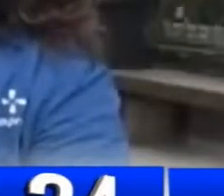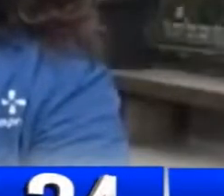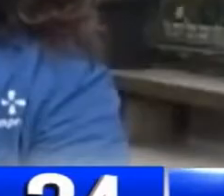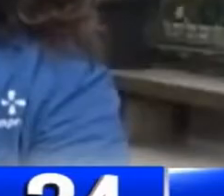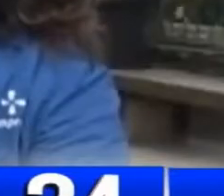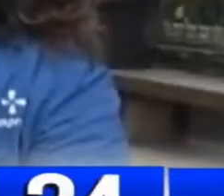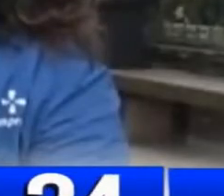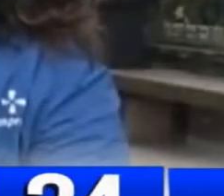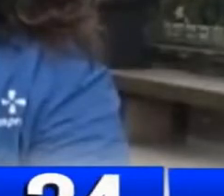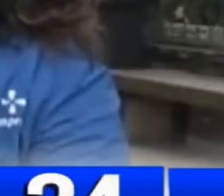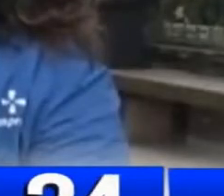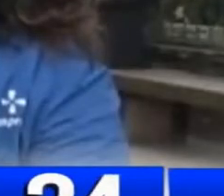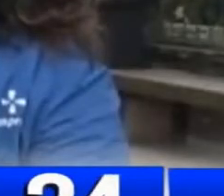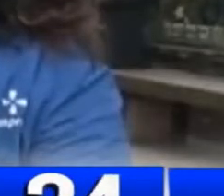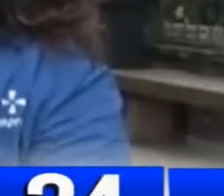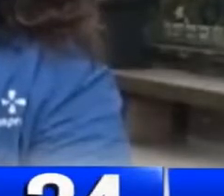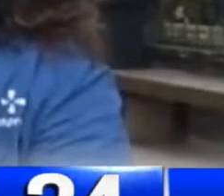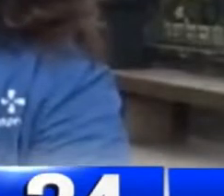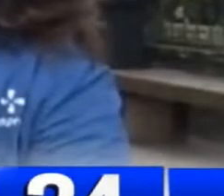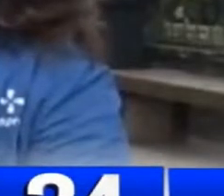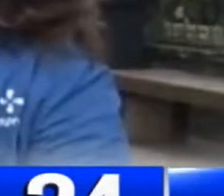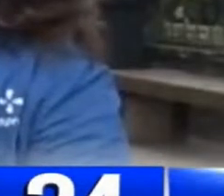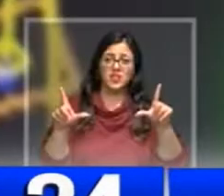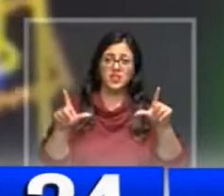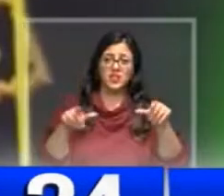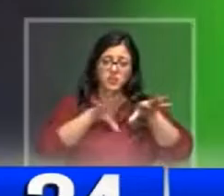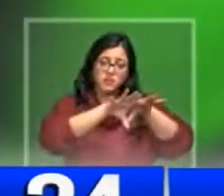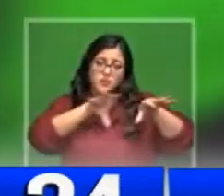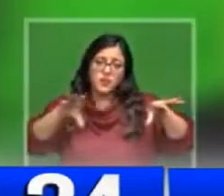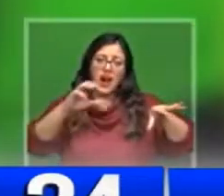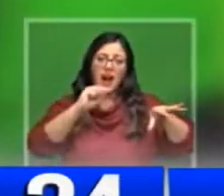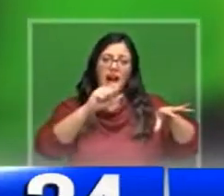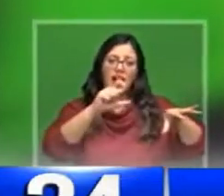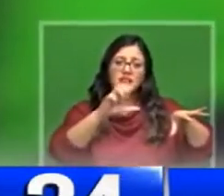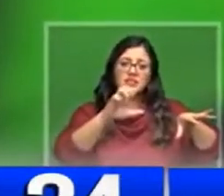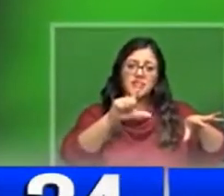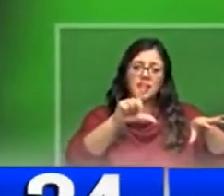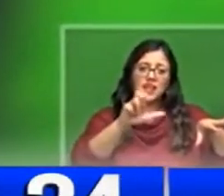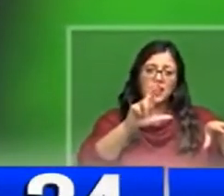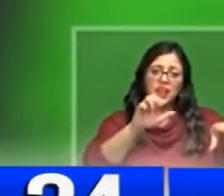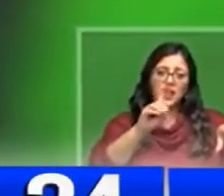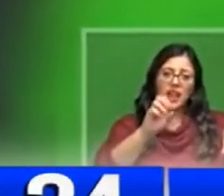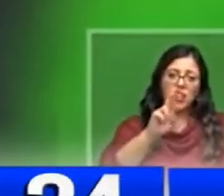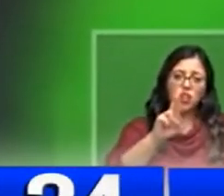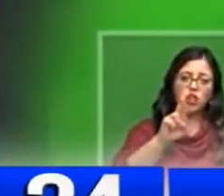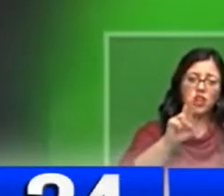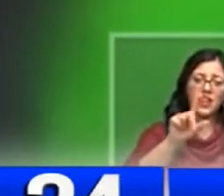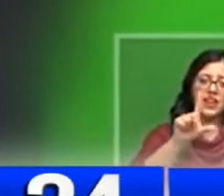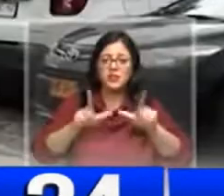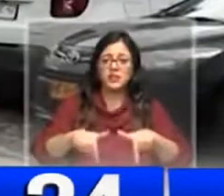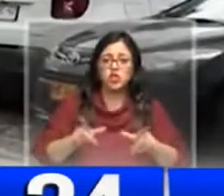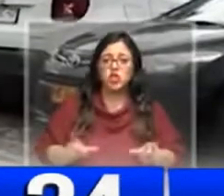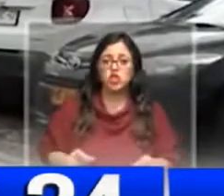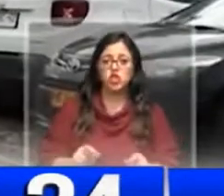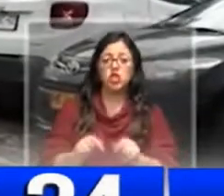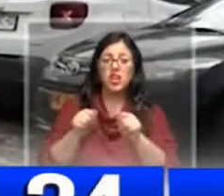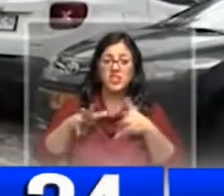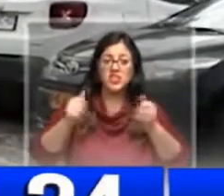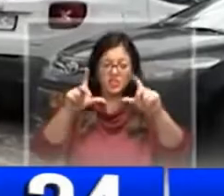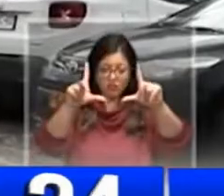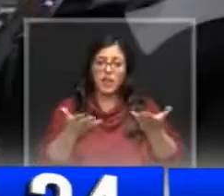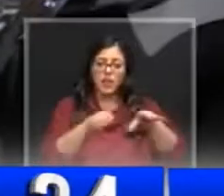para la atención de otro tipo de seres que no sean los seres humanos. El perro en cuestión había sido ingresado por petición y gestión